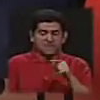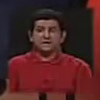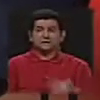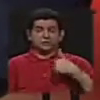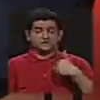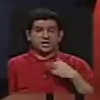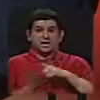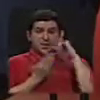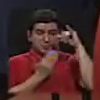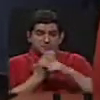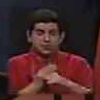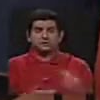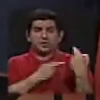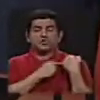proyecto de